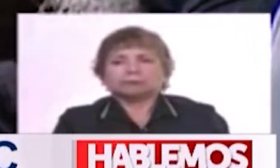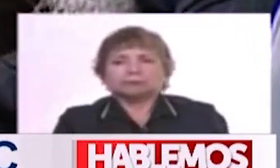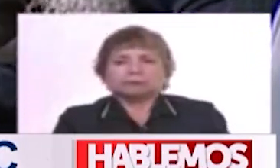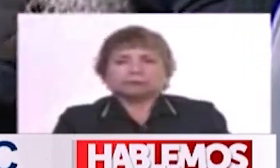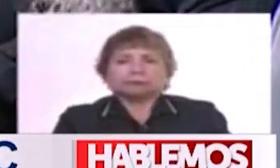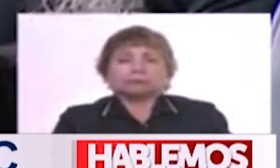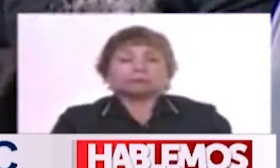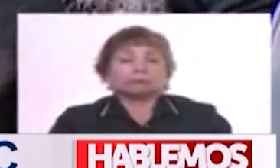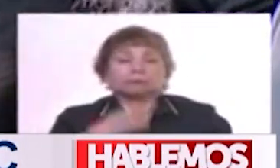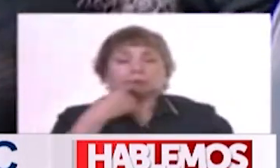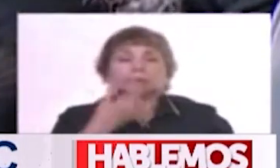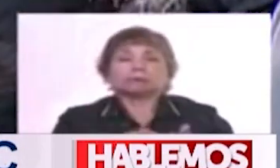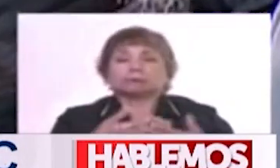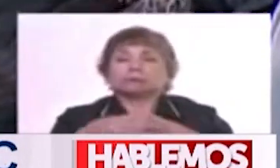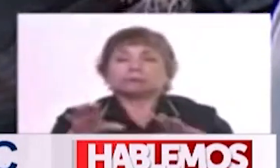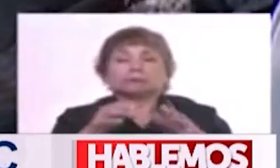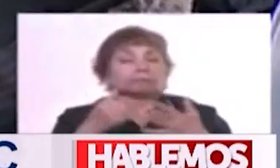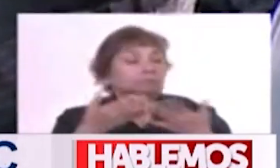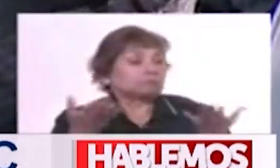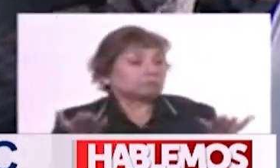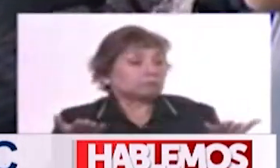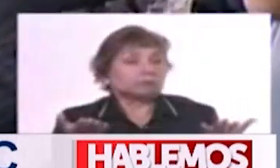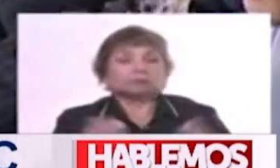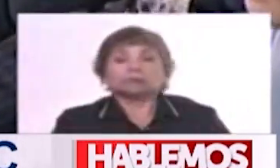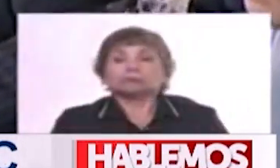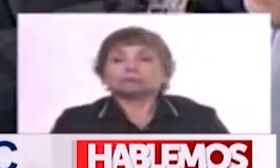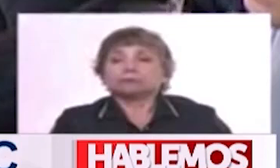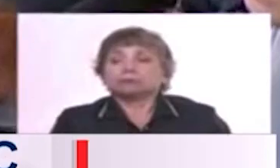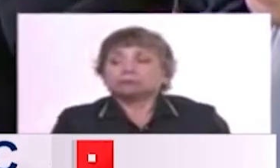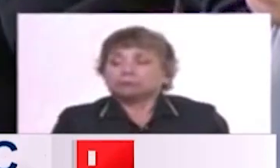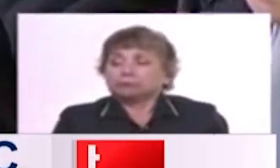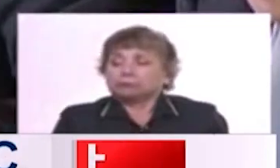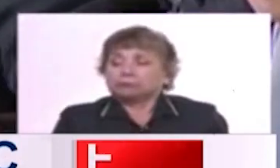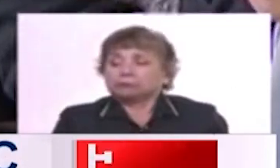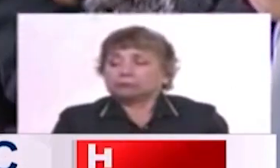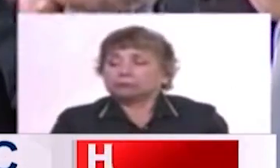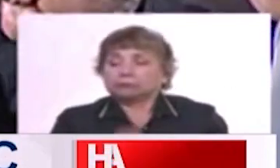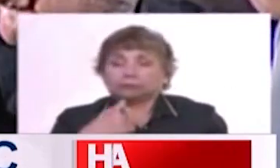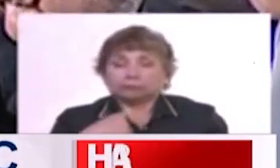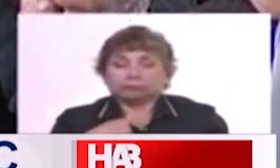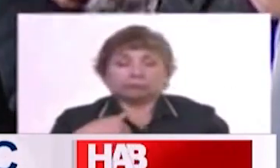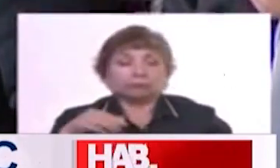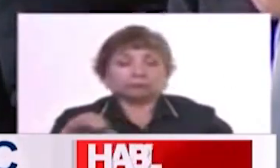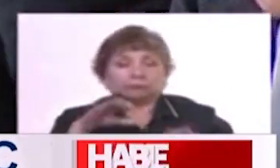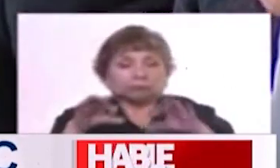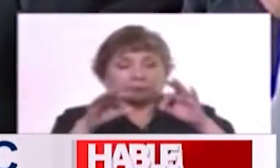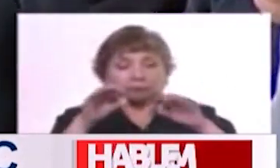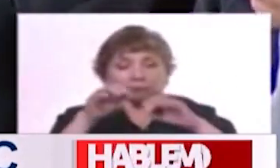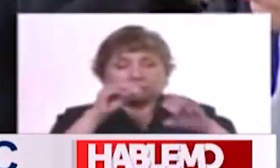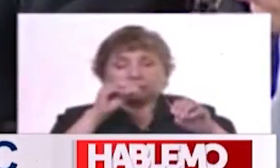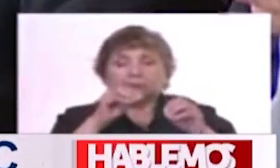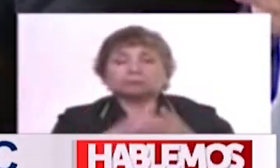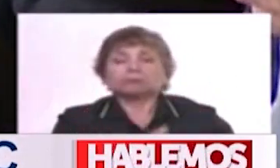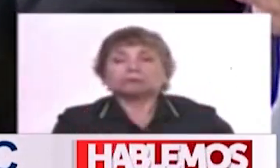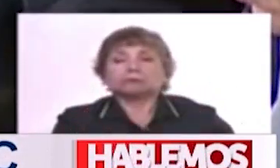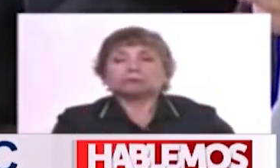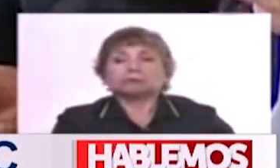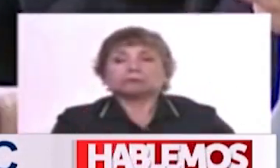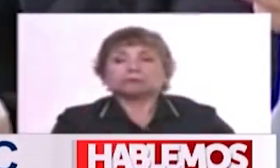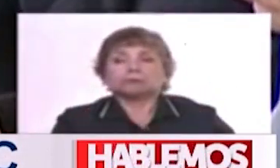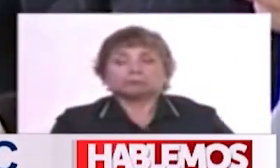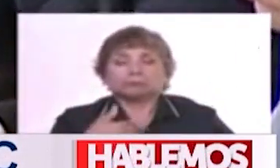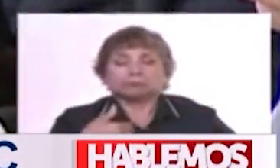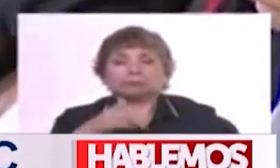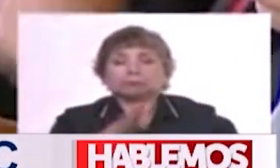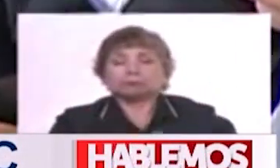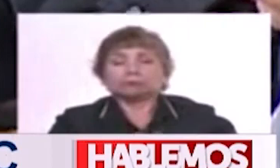Como hubiera sido el caso, no lo es, porque si yo fuera autor, ¿no?, como se me imputa,